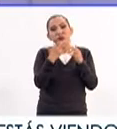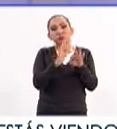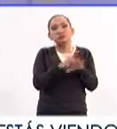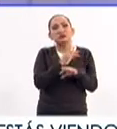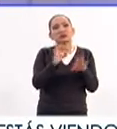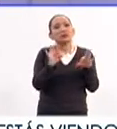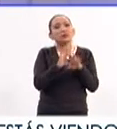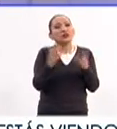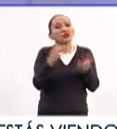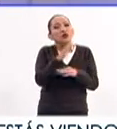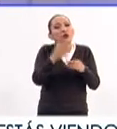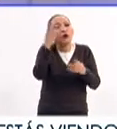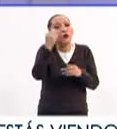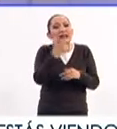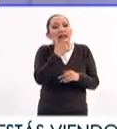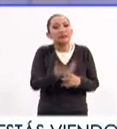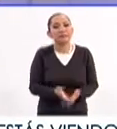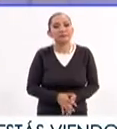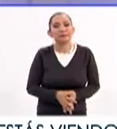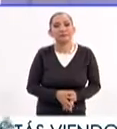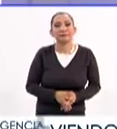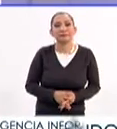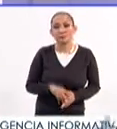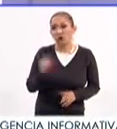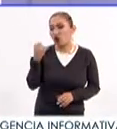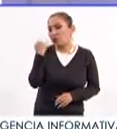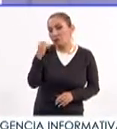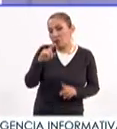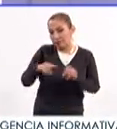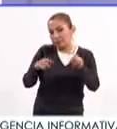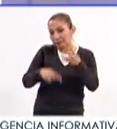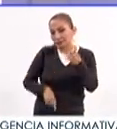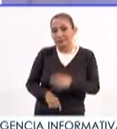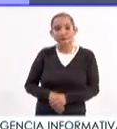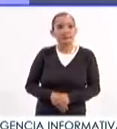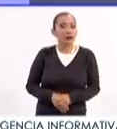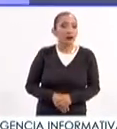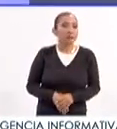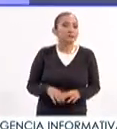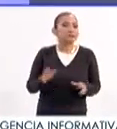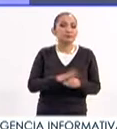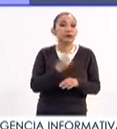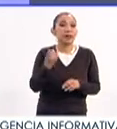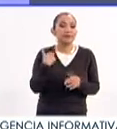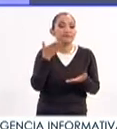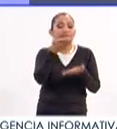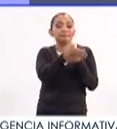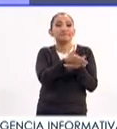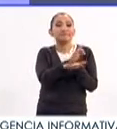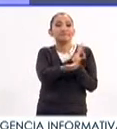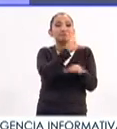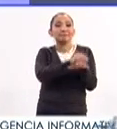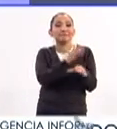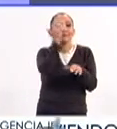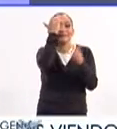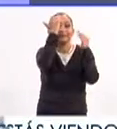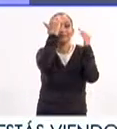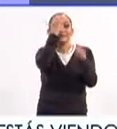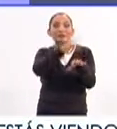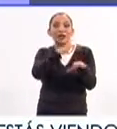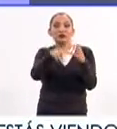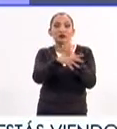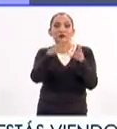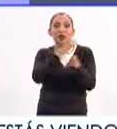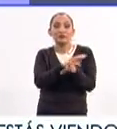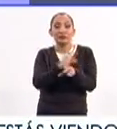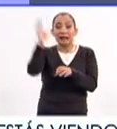importante que todos aprendamos a hablar inglés y otros idiomas, no? Bueno, básicamente es el acceso al conocimiento.